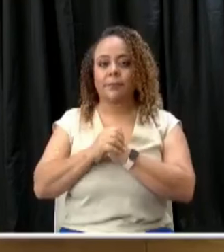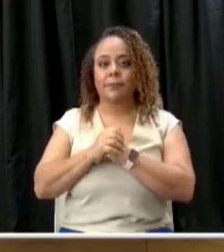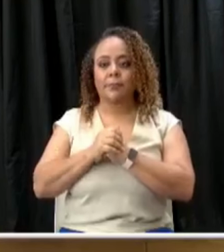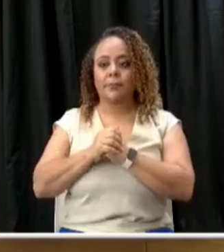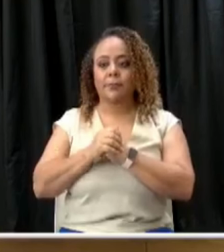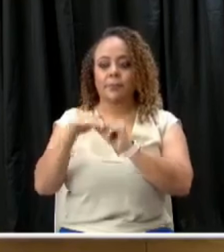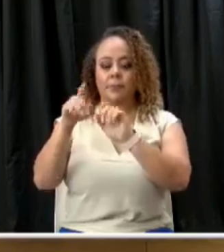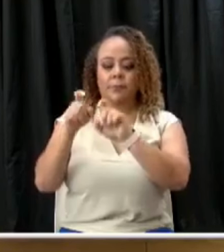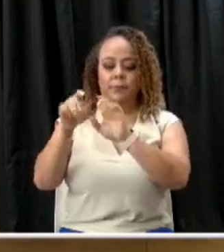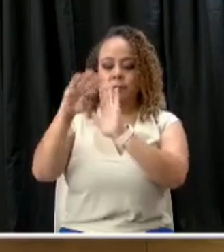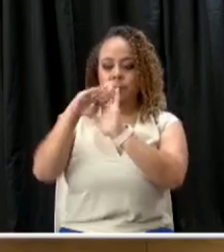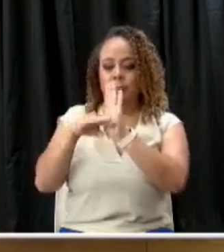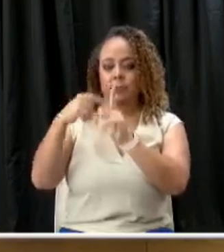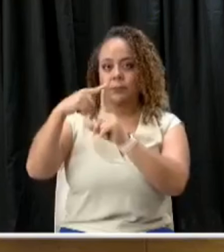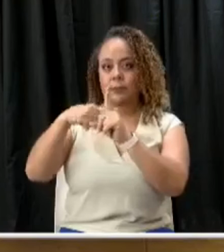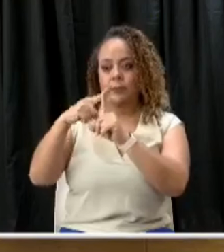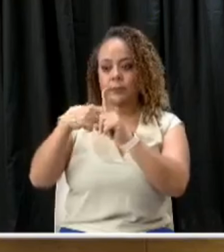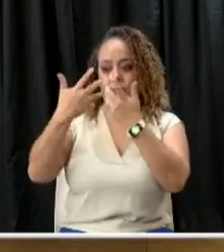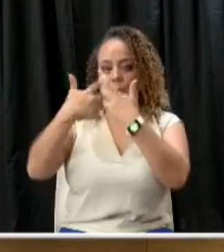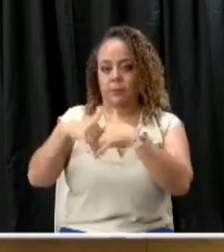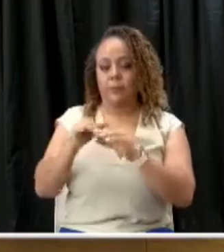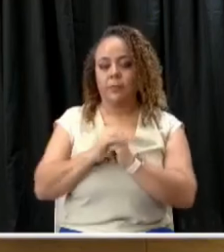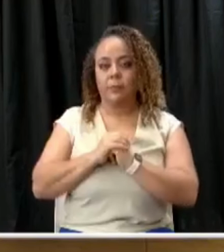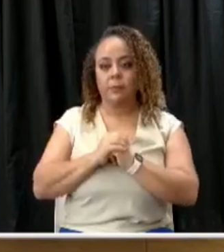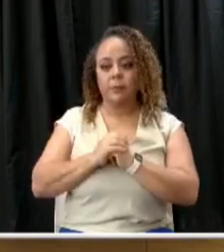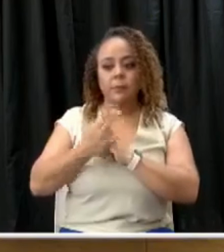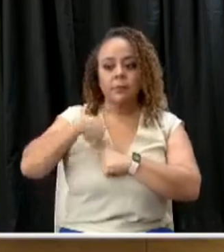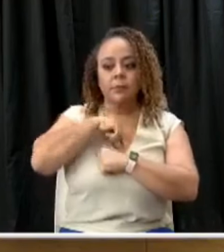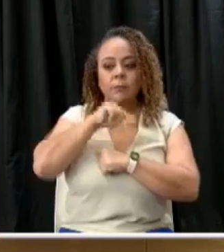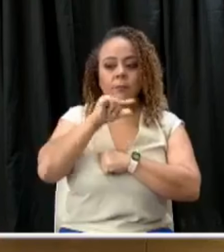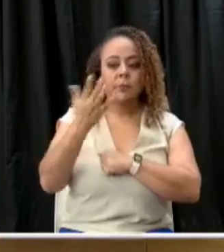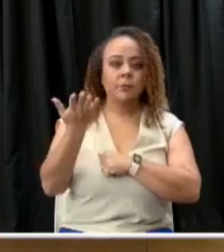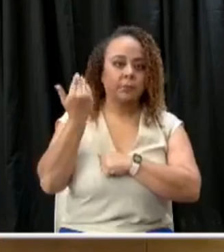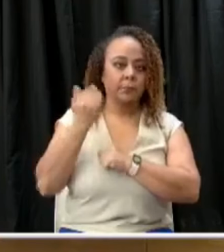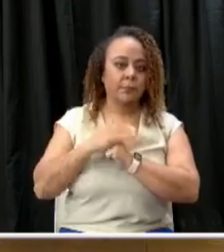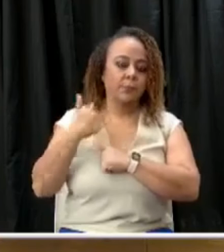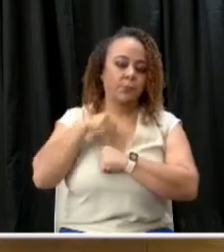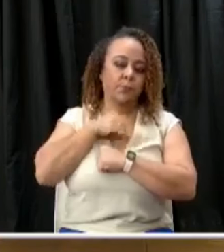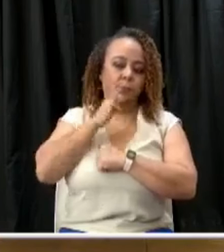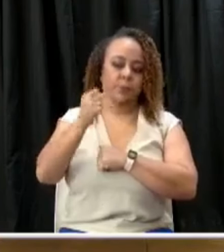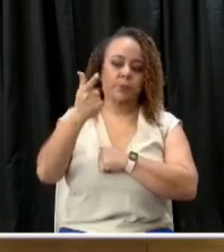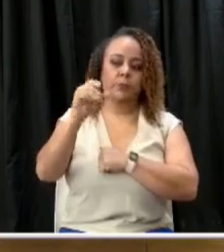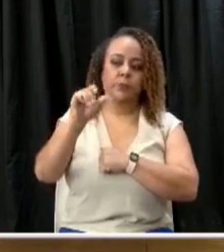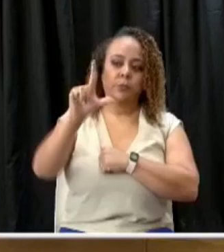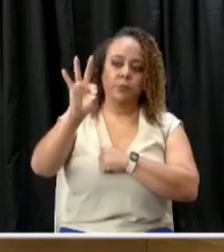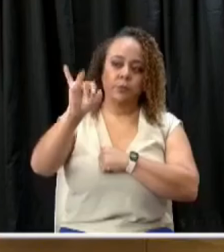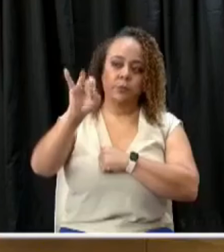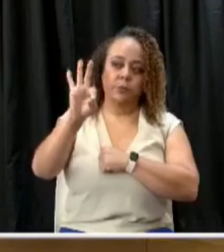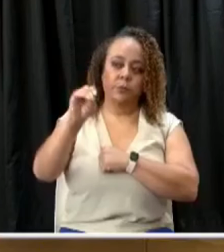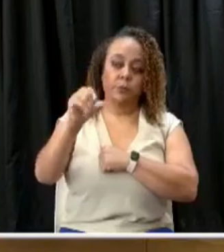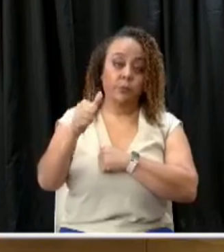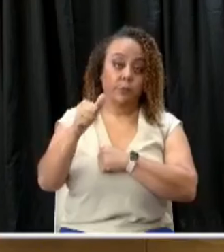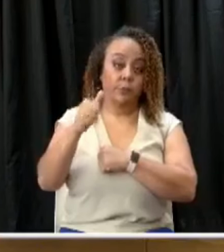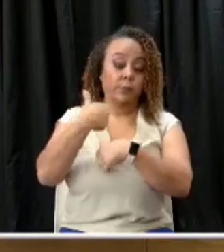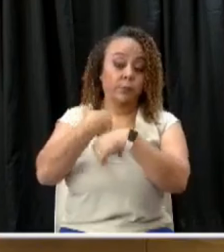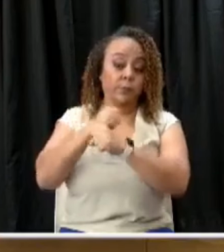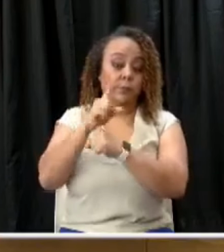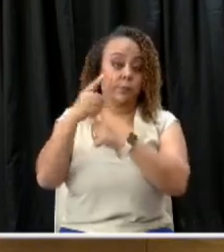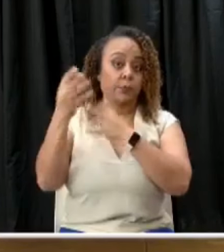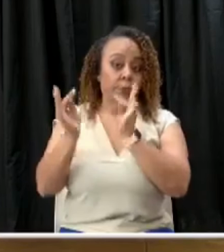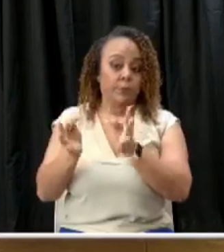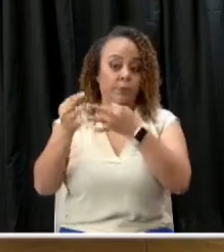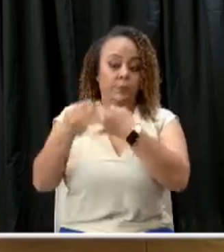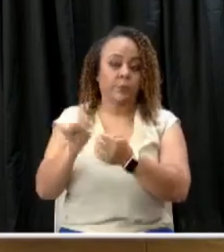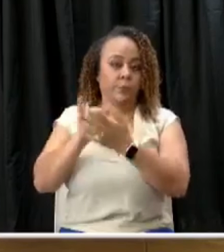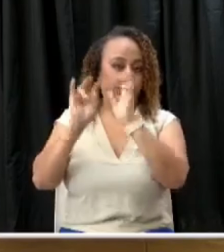la medición de la temperatura en las empresas. Sí. Nosotros la semana pasada estuvimos en Golfito haciendo un taller